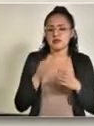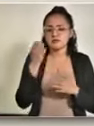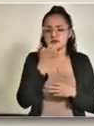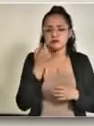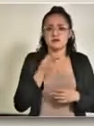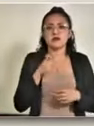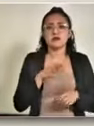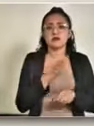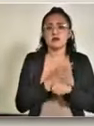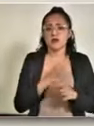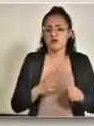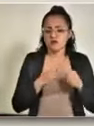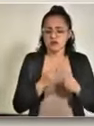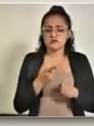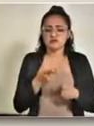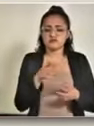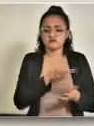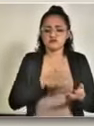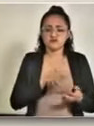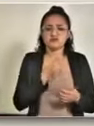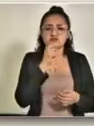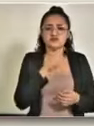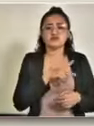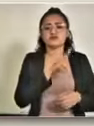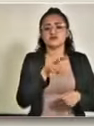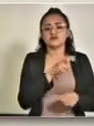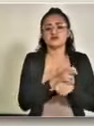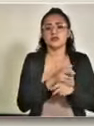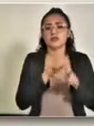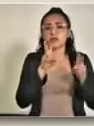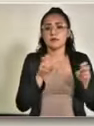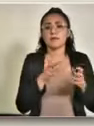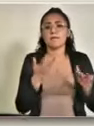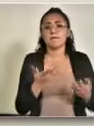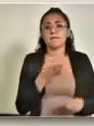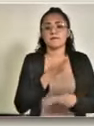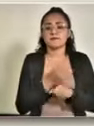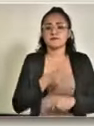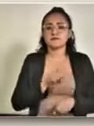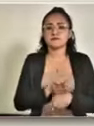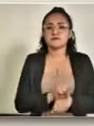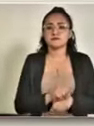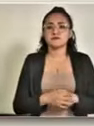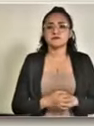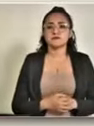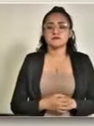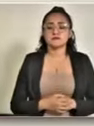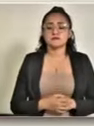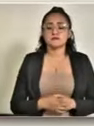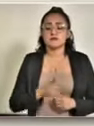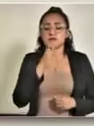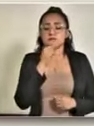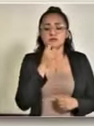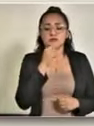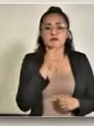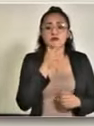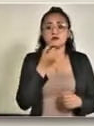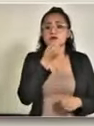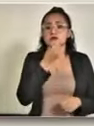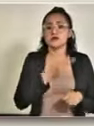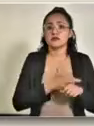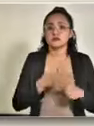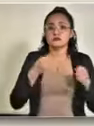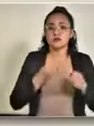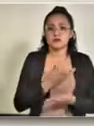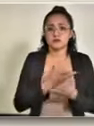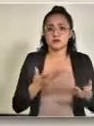reforzar la seguridad. Y también en un segundo tema, en esta semana la policía, la Secretaría de Seguridad